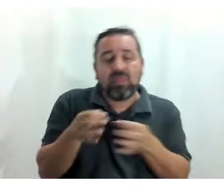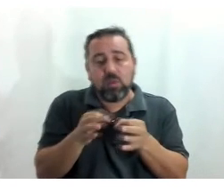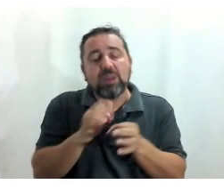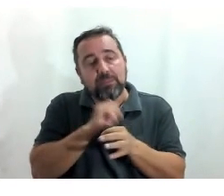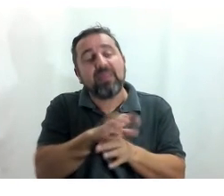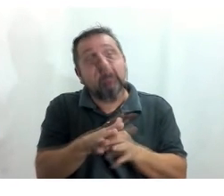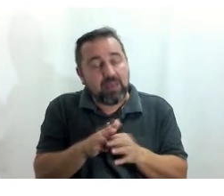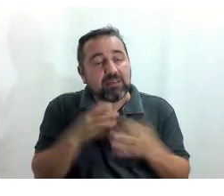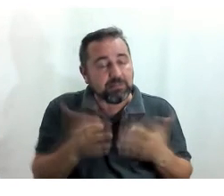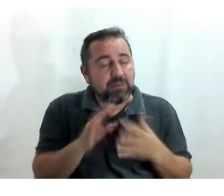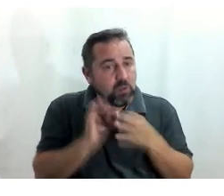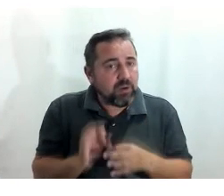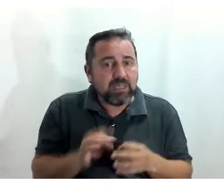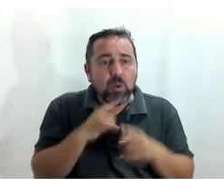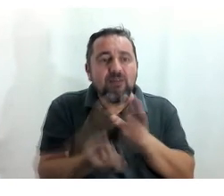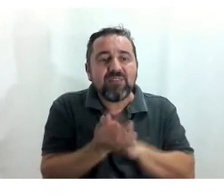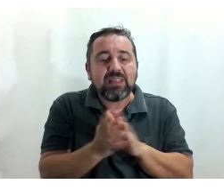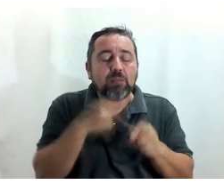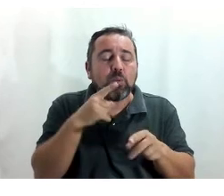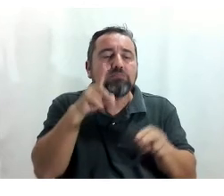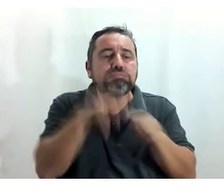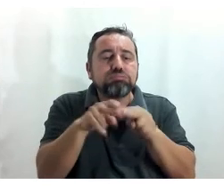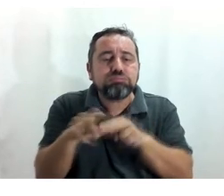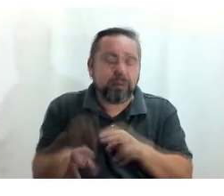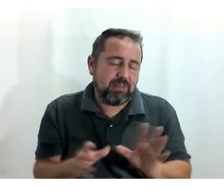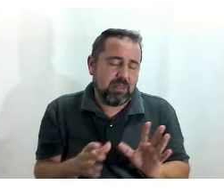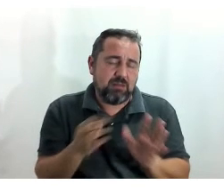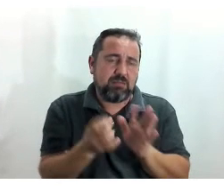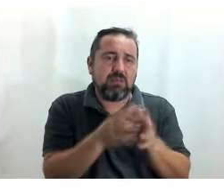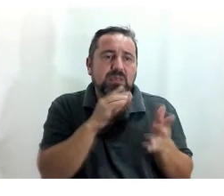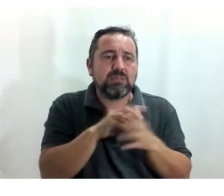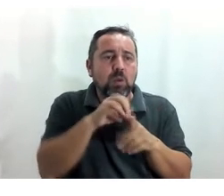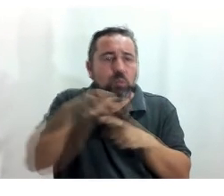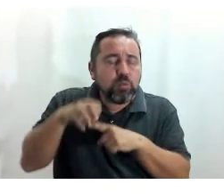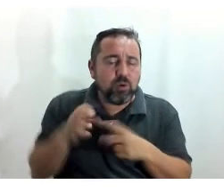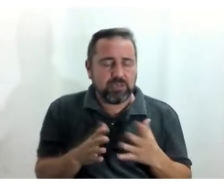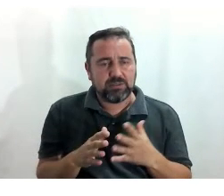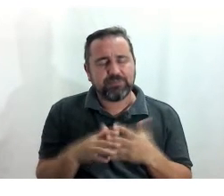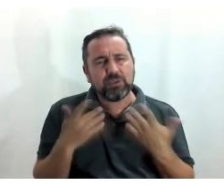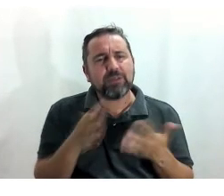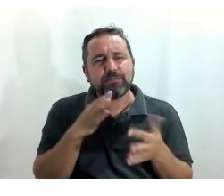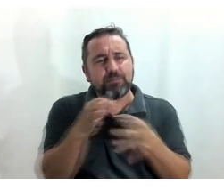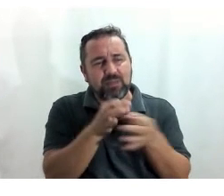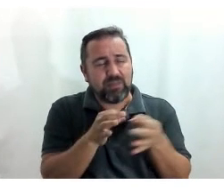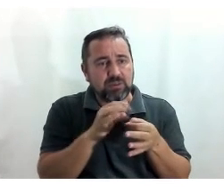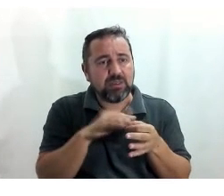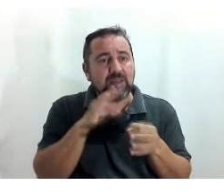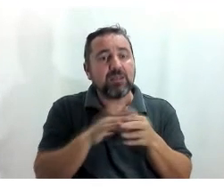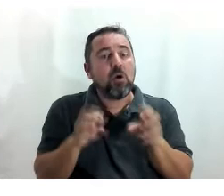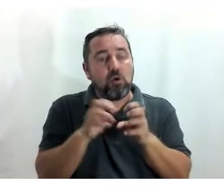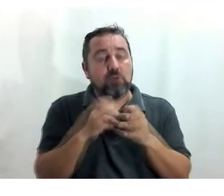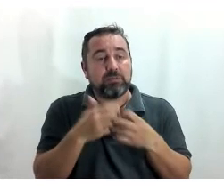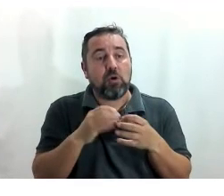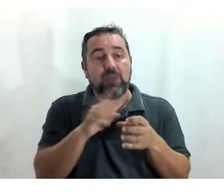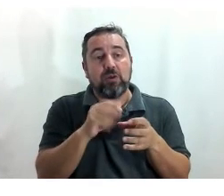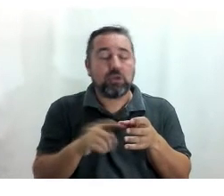y evitar, como he dicho, la formación de tumores. Por otro lado, las células deben integrarse en el órgano de Corti después de su inyección. No basta con inyectarlas en el